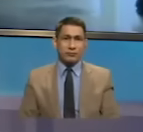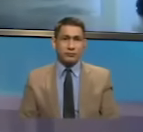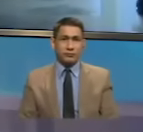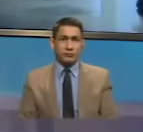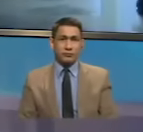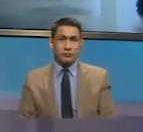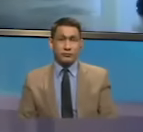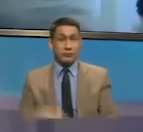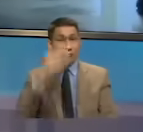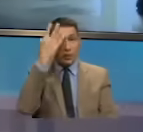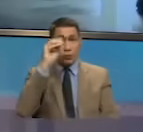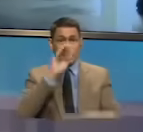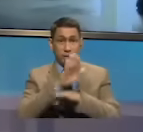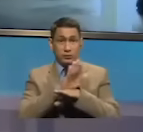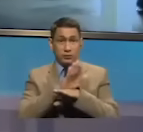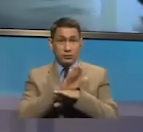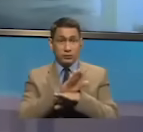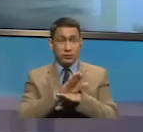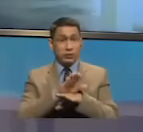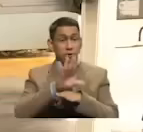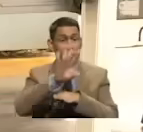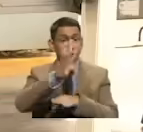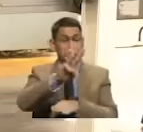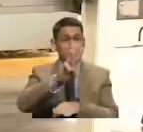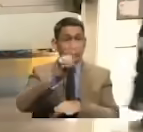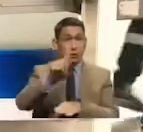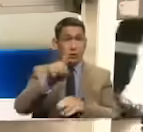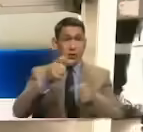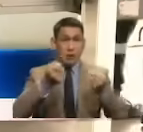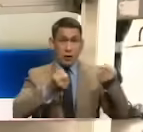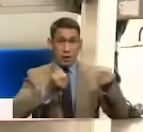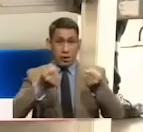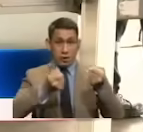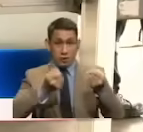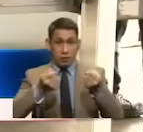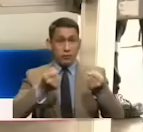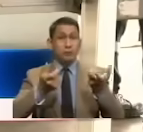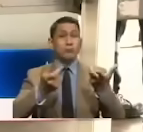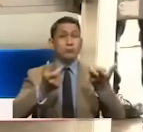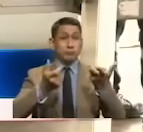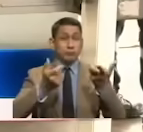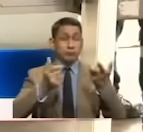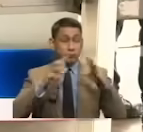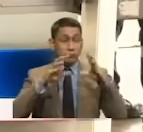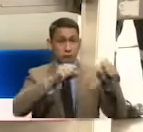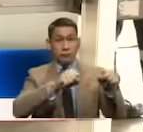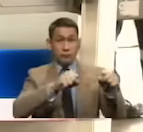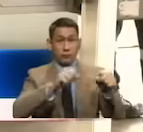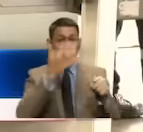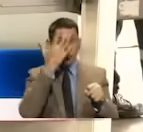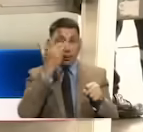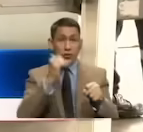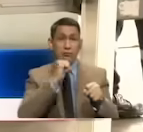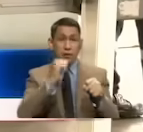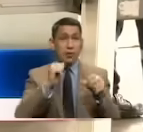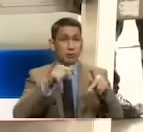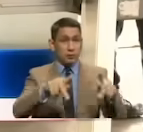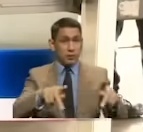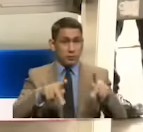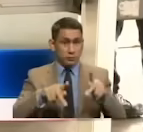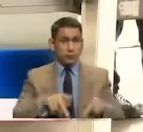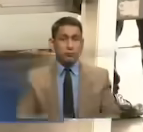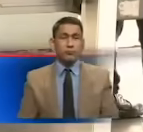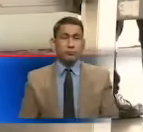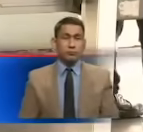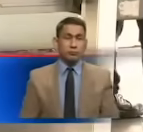Muy buenas tardes. Efectivamente, al menos 61 vehículos son retenidos por falta de matriculación y revisión técnica